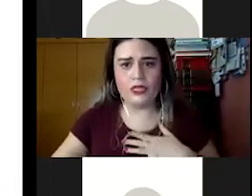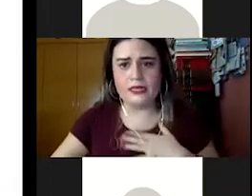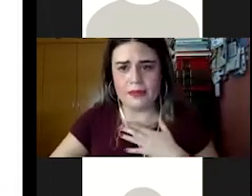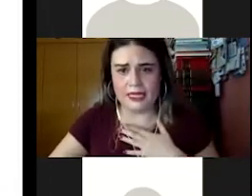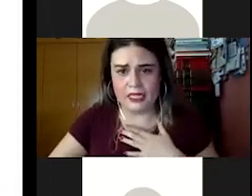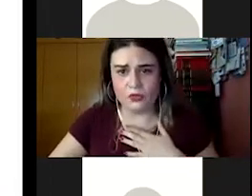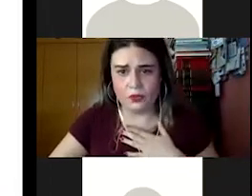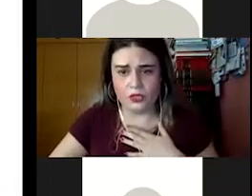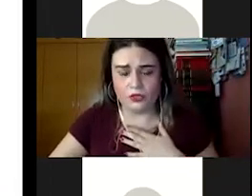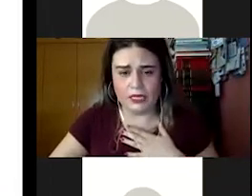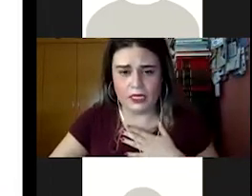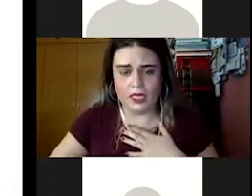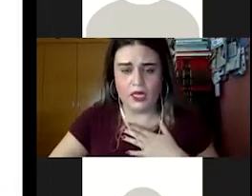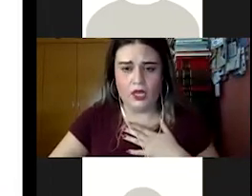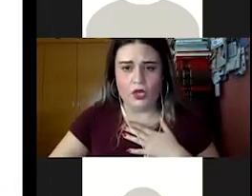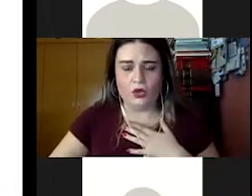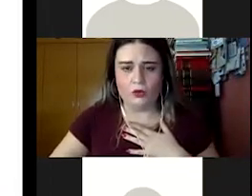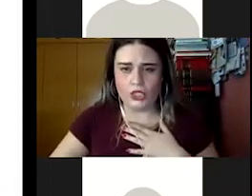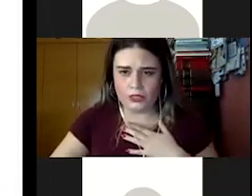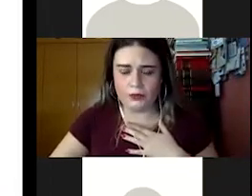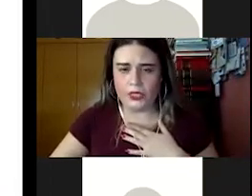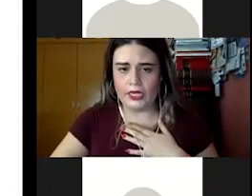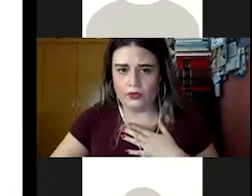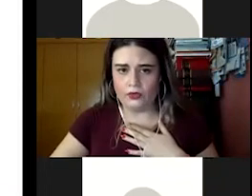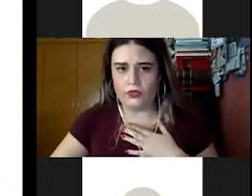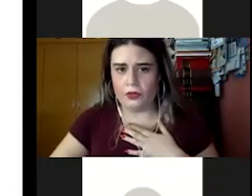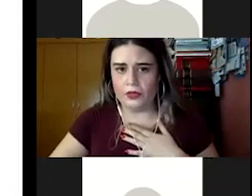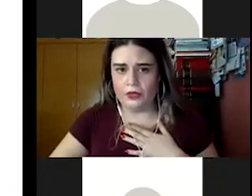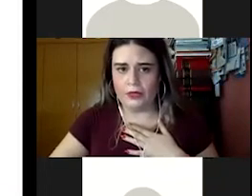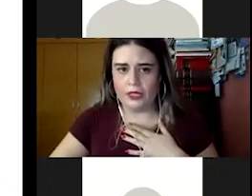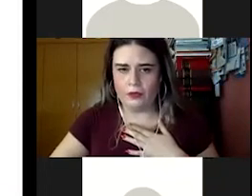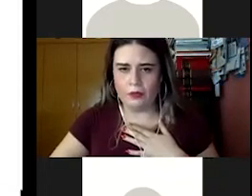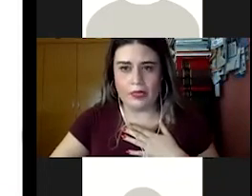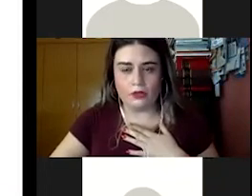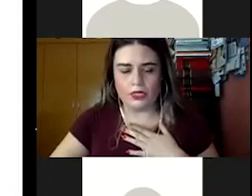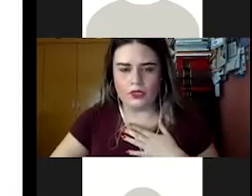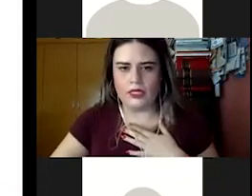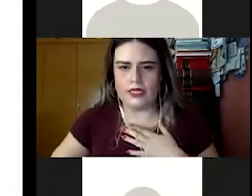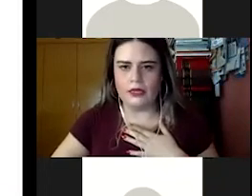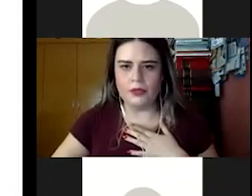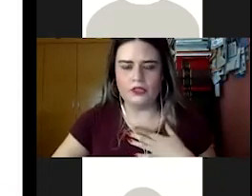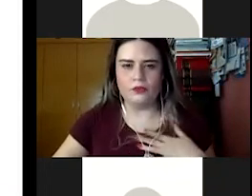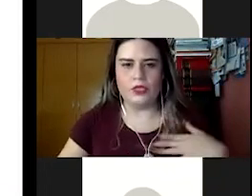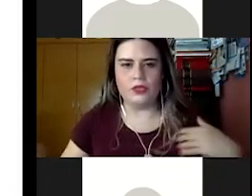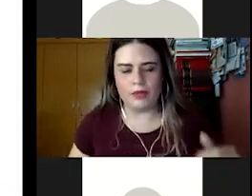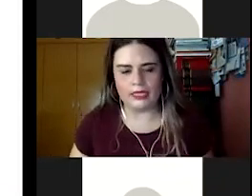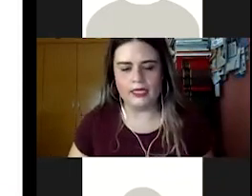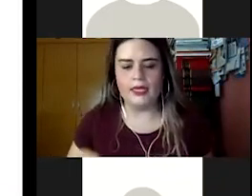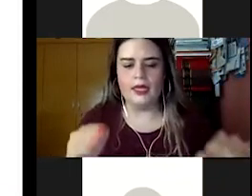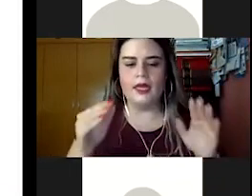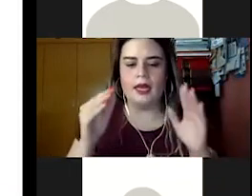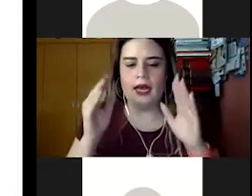bueno, antes de pasar a esto un poquito más como chisme, porque al rato les voy a poner un video para contextualizar esto un poquito